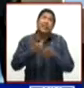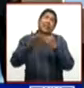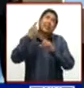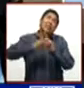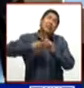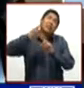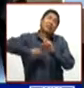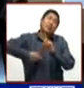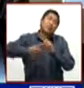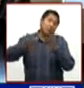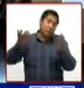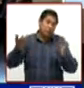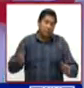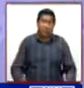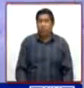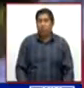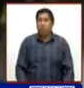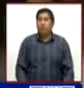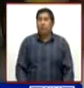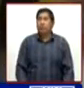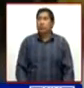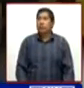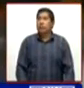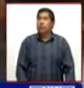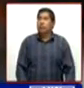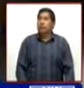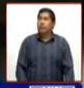meses, incluso un par de años.